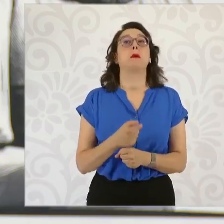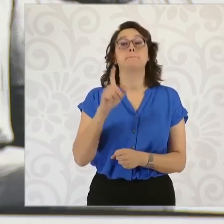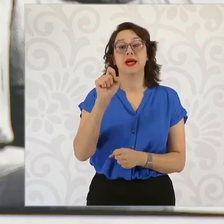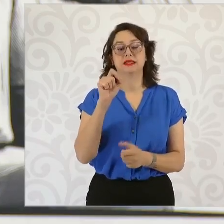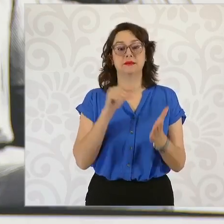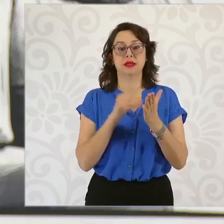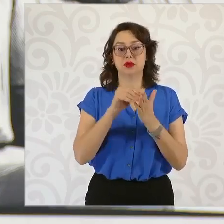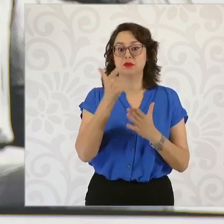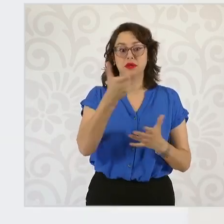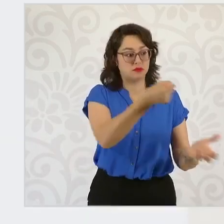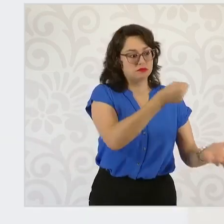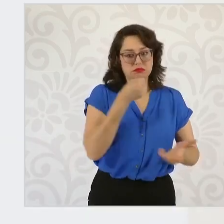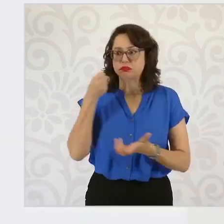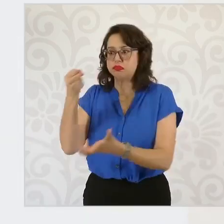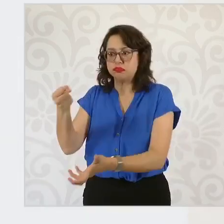20,000 millones de pesos,